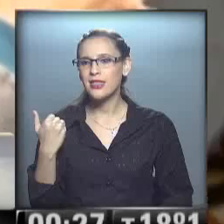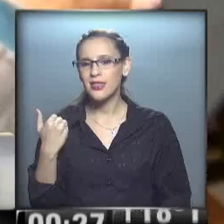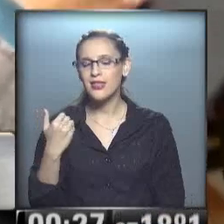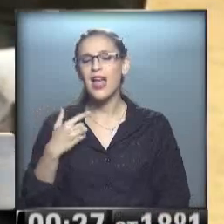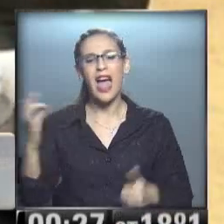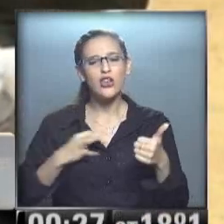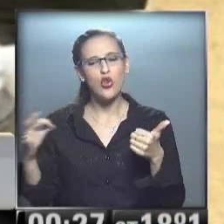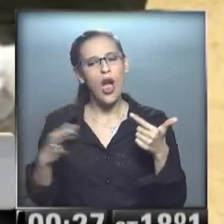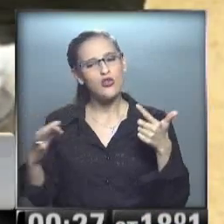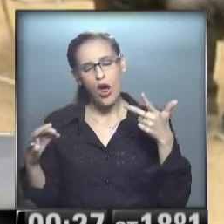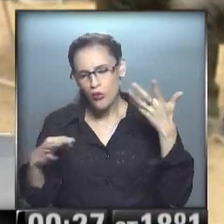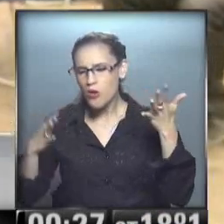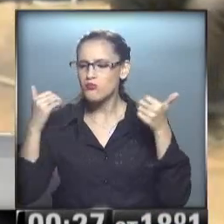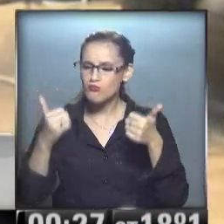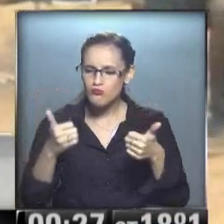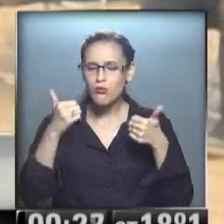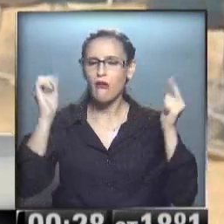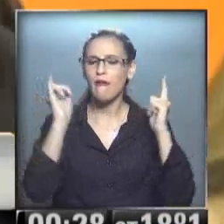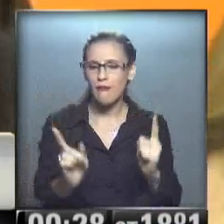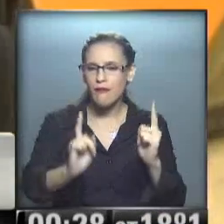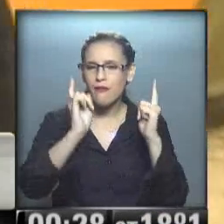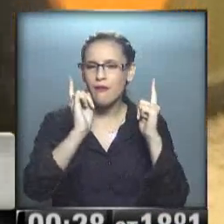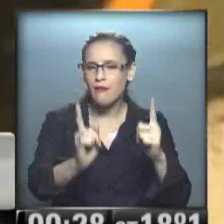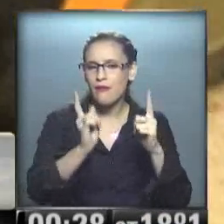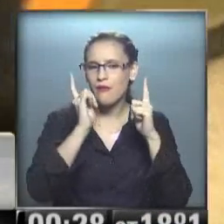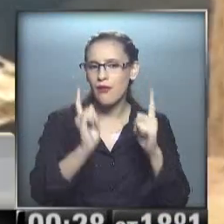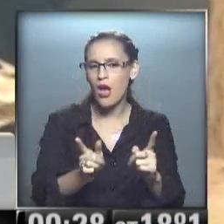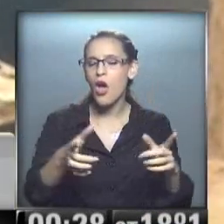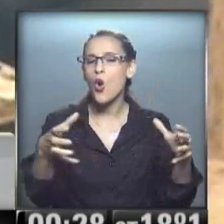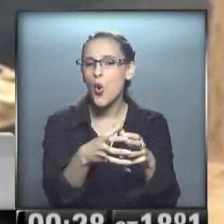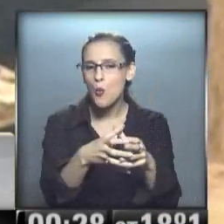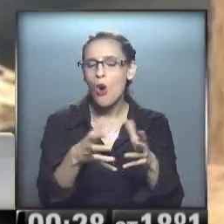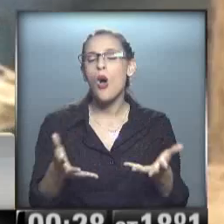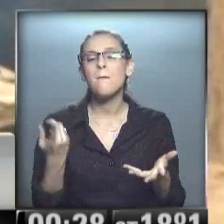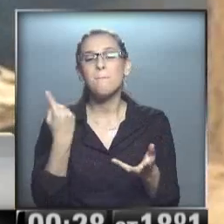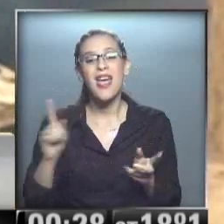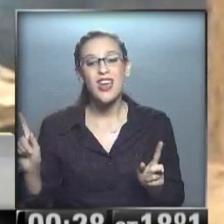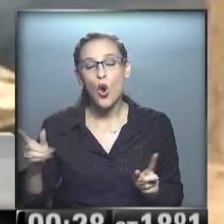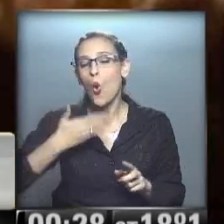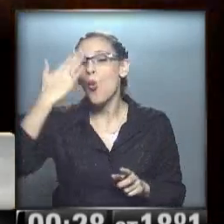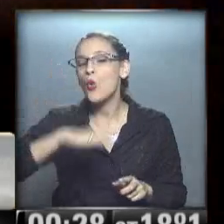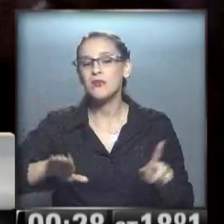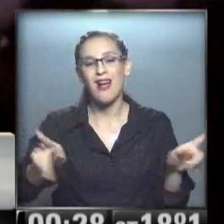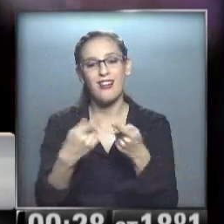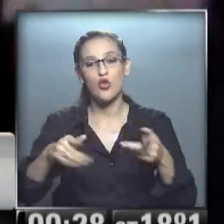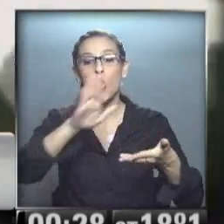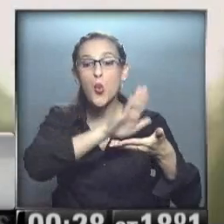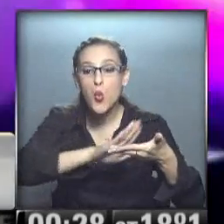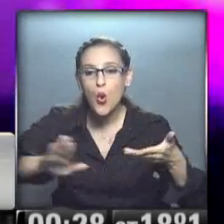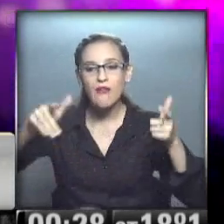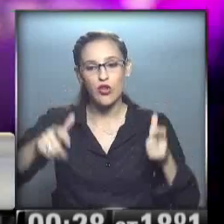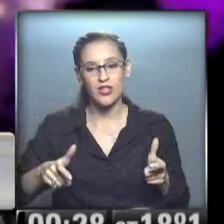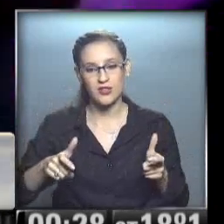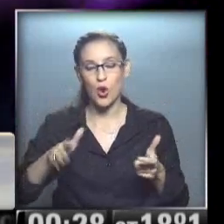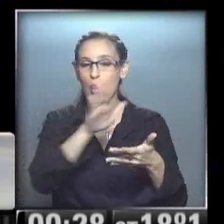estos años Indio Solari, estoy hablando de los fundamentalistas, pero aparte pasa que el último tema de Pajaritos es La Pajarita